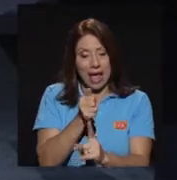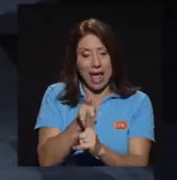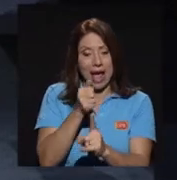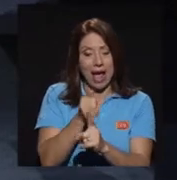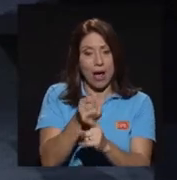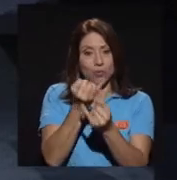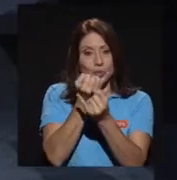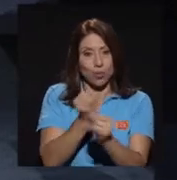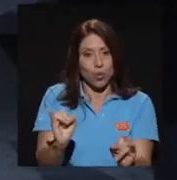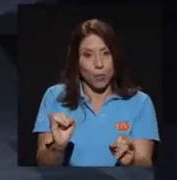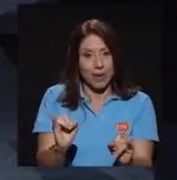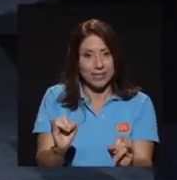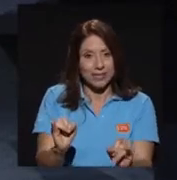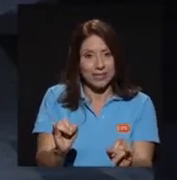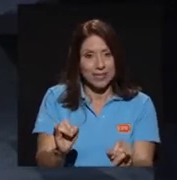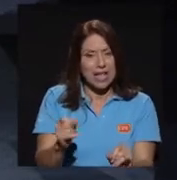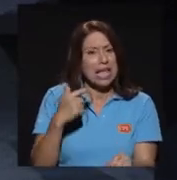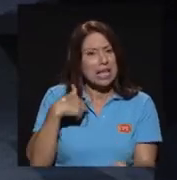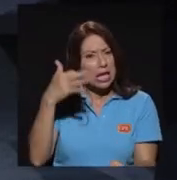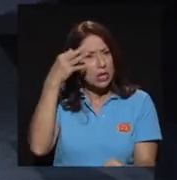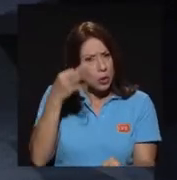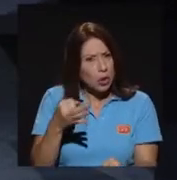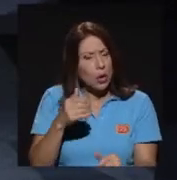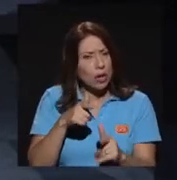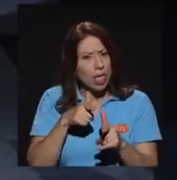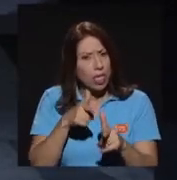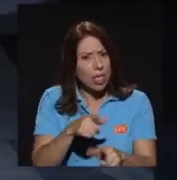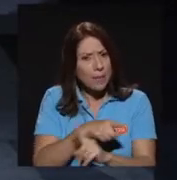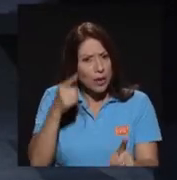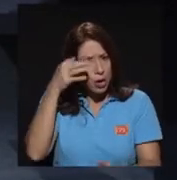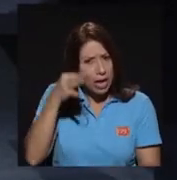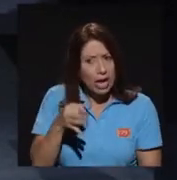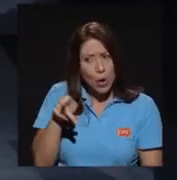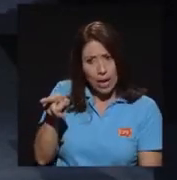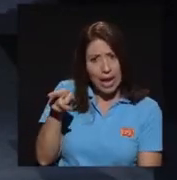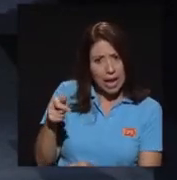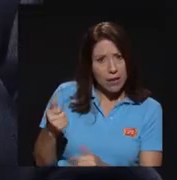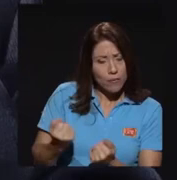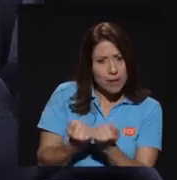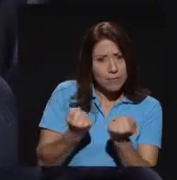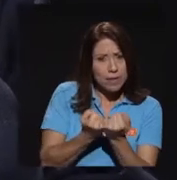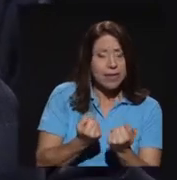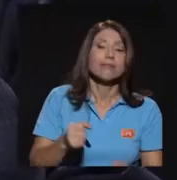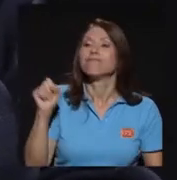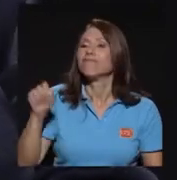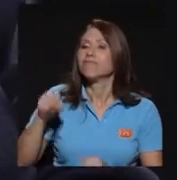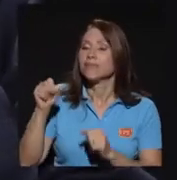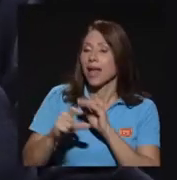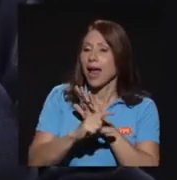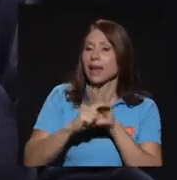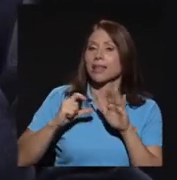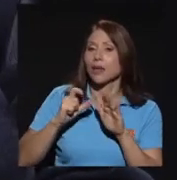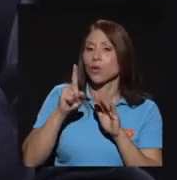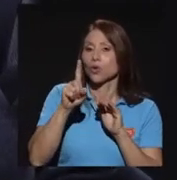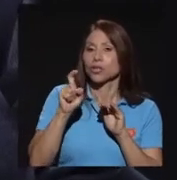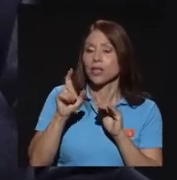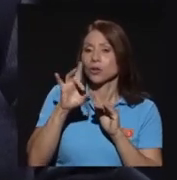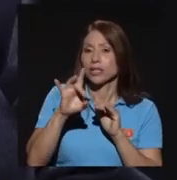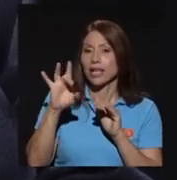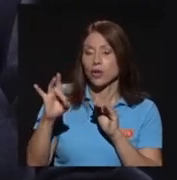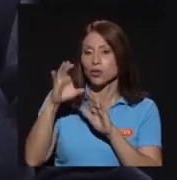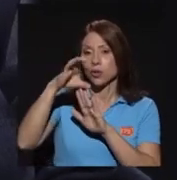se le fue un poquito la mano pero yo creo que fueron contribuciones de él sí correcto así es el artículo 188 de la constitución